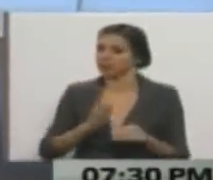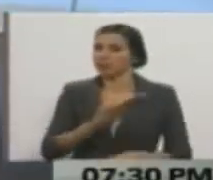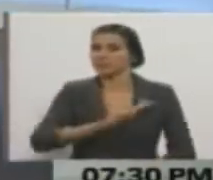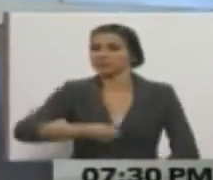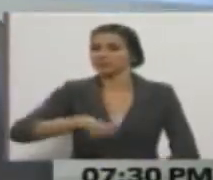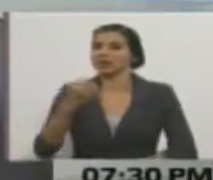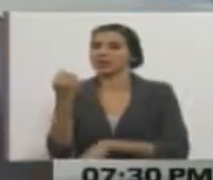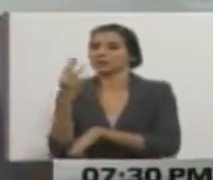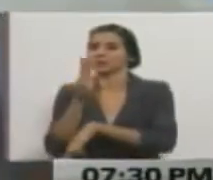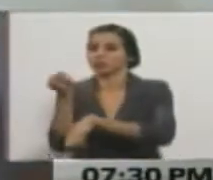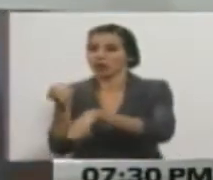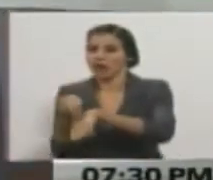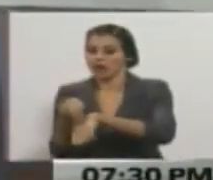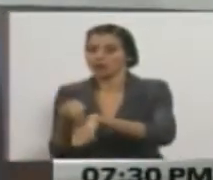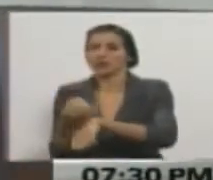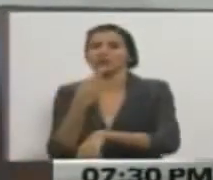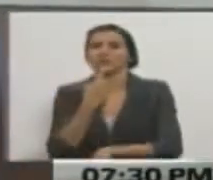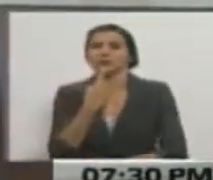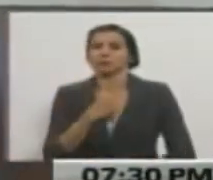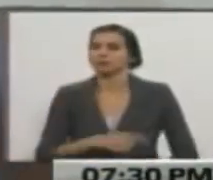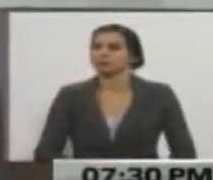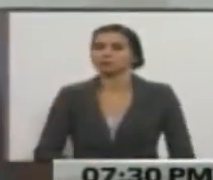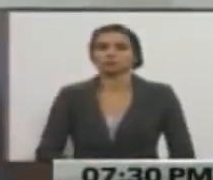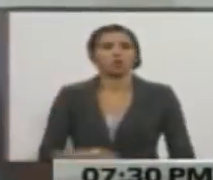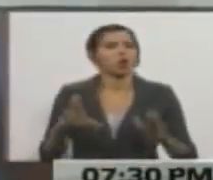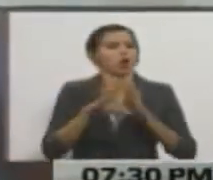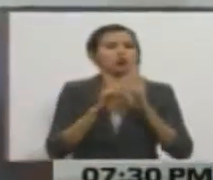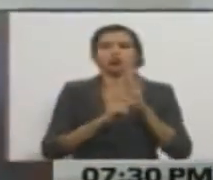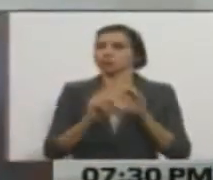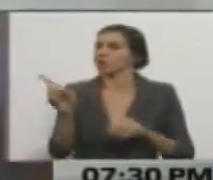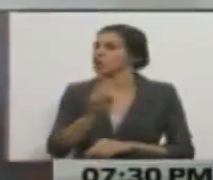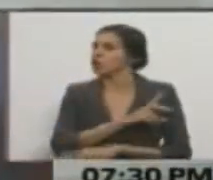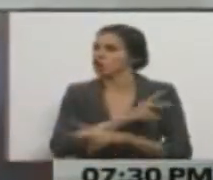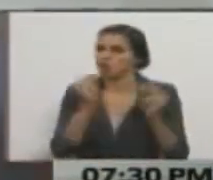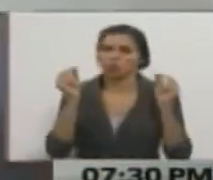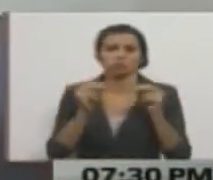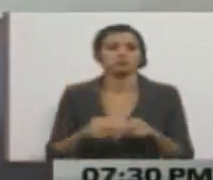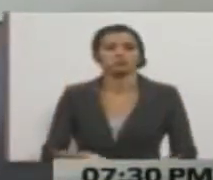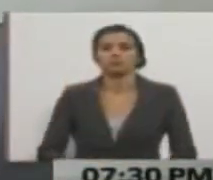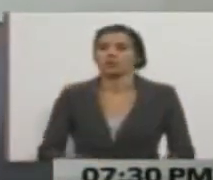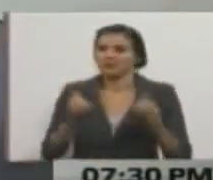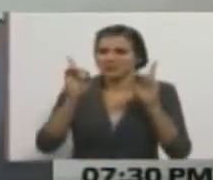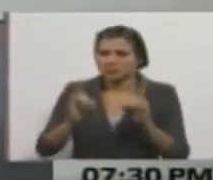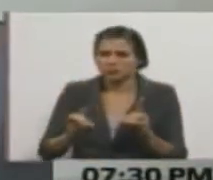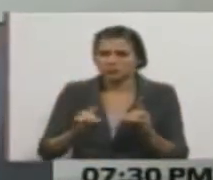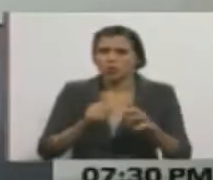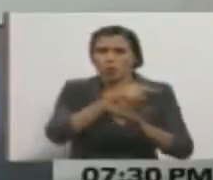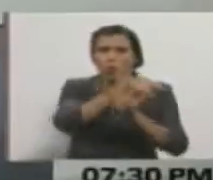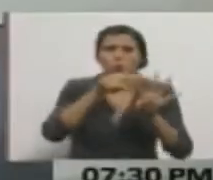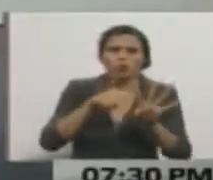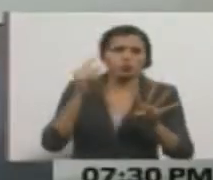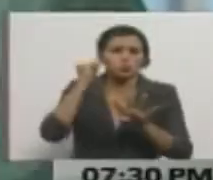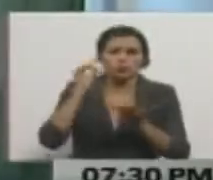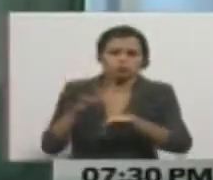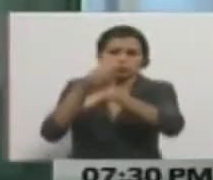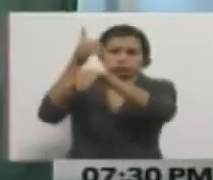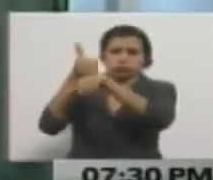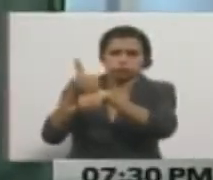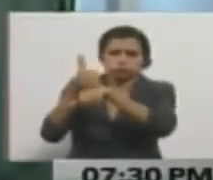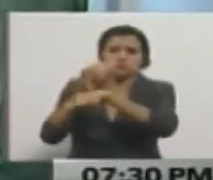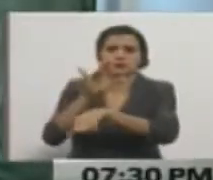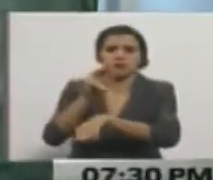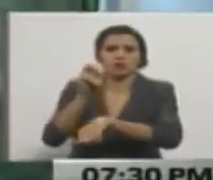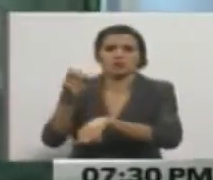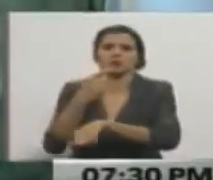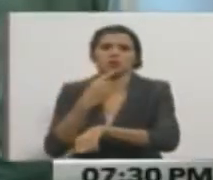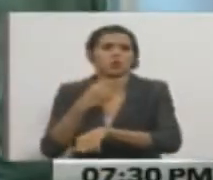Nacional declaró que es inconstitucional la decisión de las rectoras del Consejo Nacional Electoral e incluso